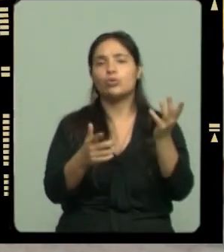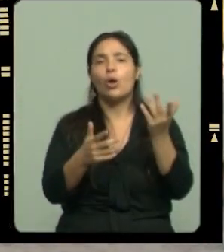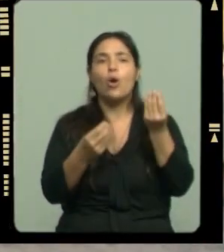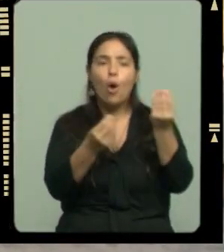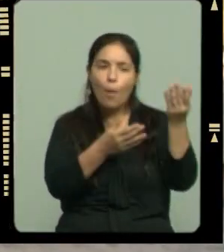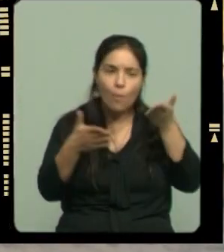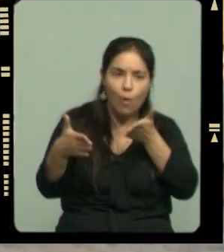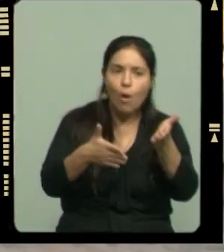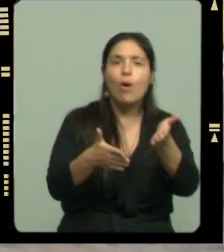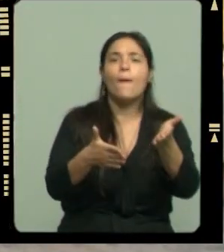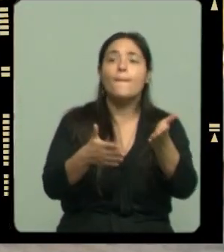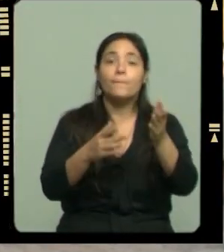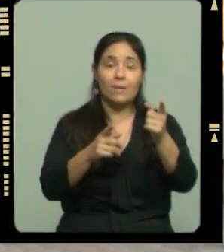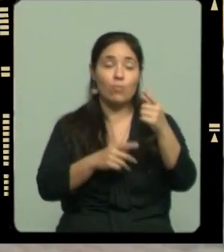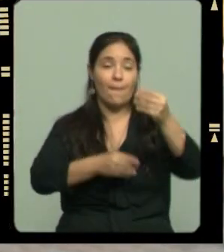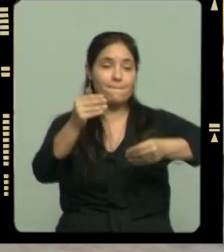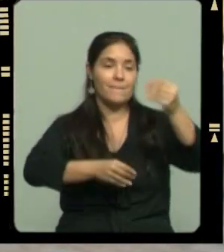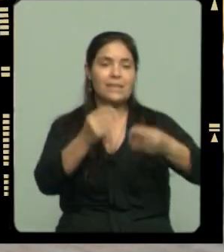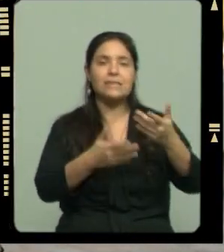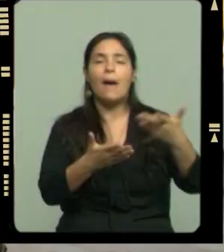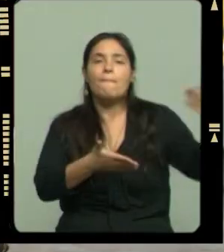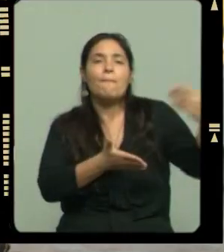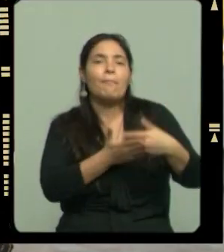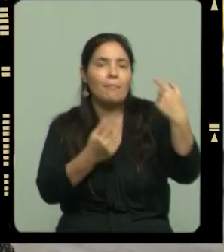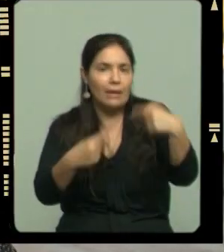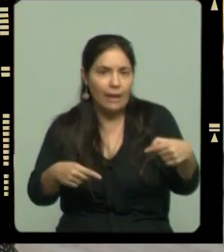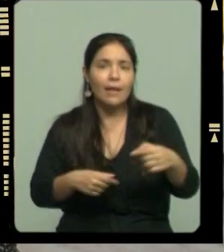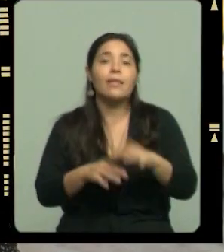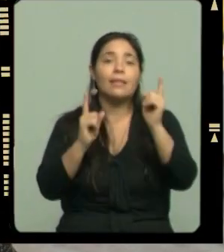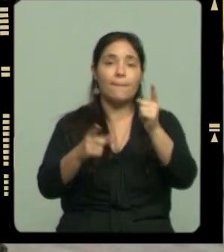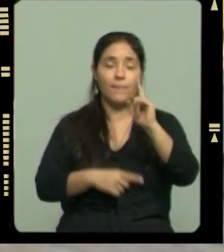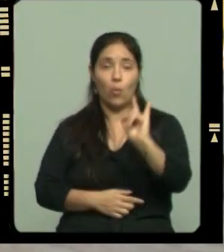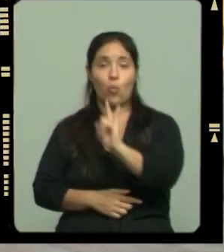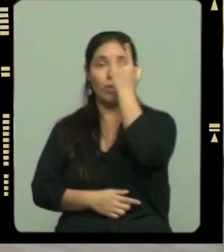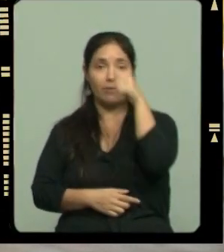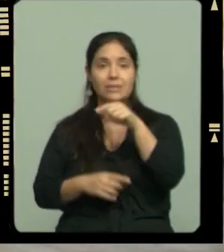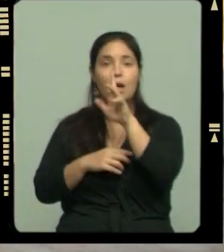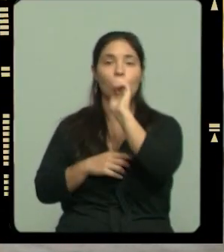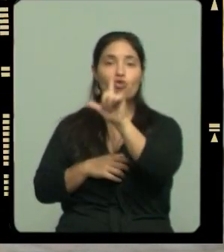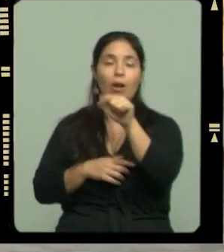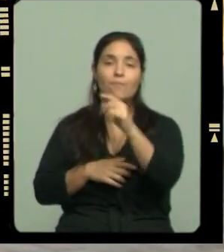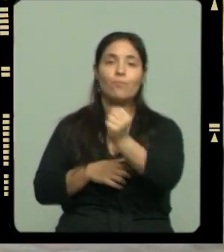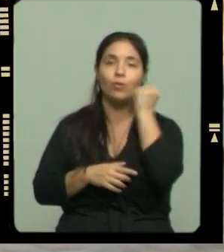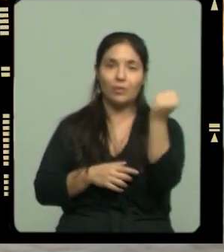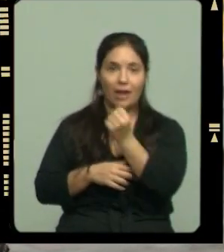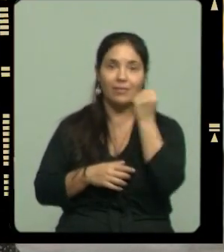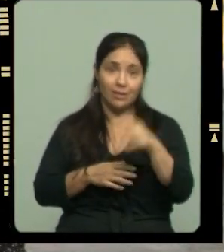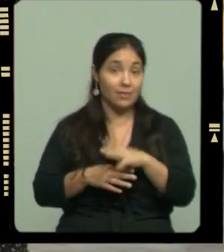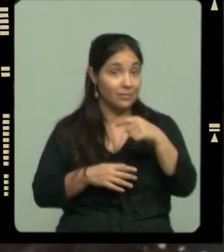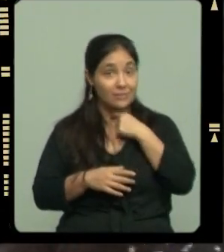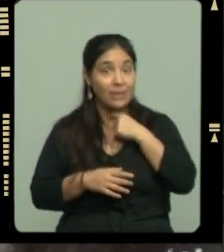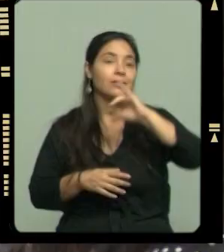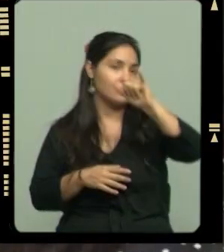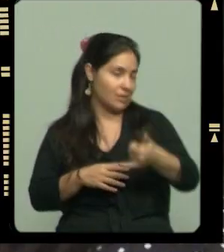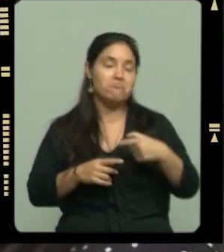trazar justamente ese camino que exigen las empresas y cómo la formación de las universidades es fundamental para eso, ¿no? ¿Te parece?